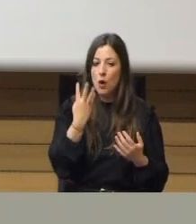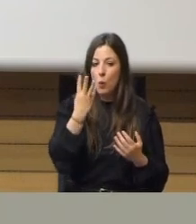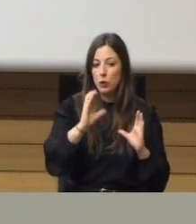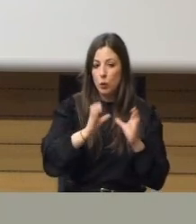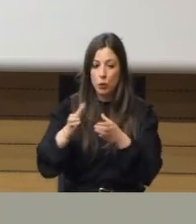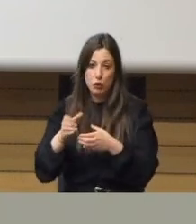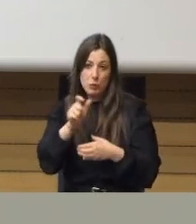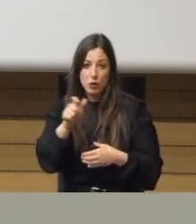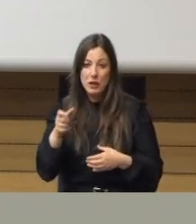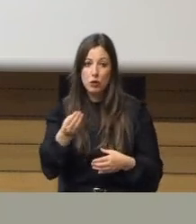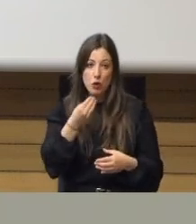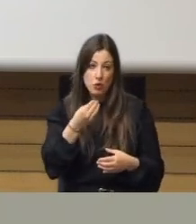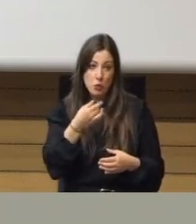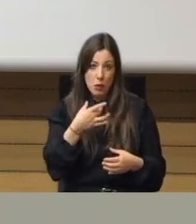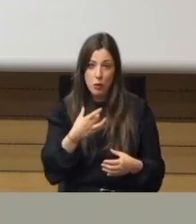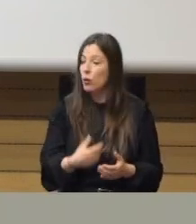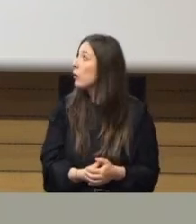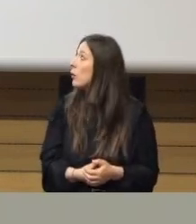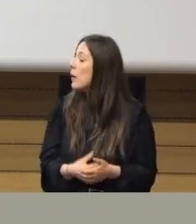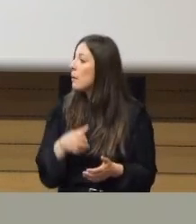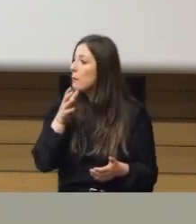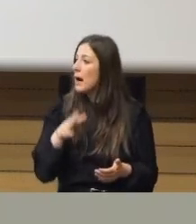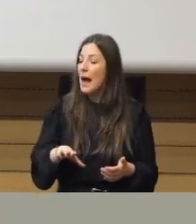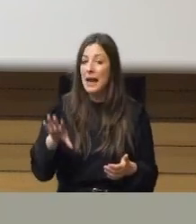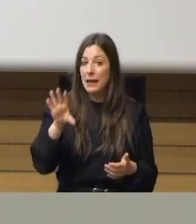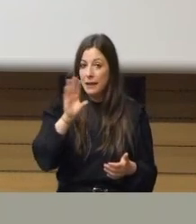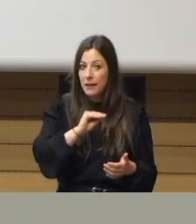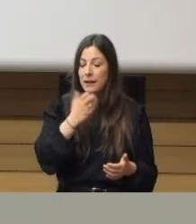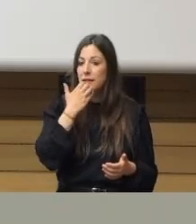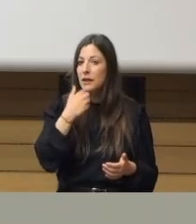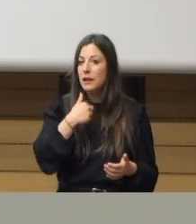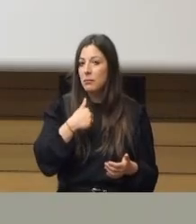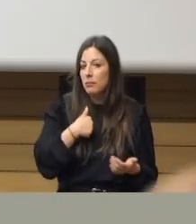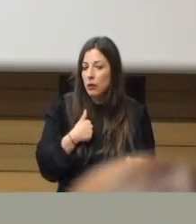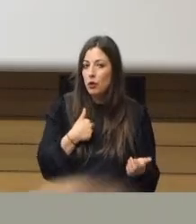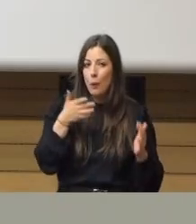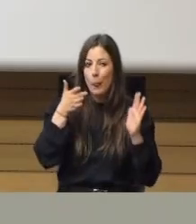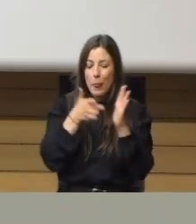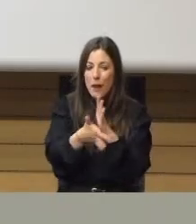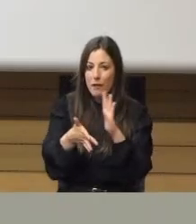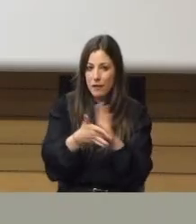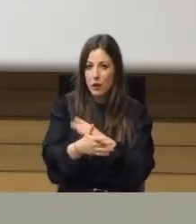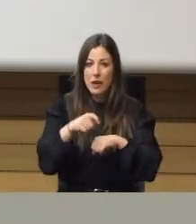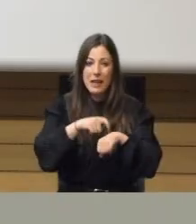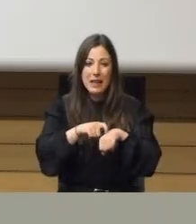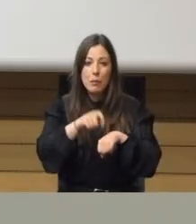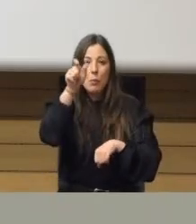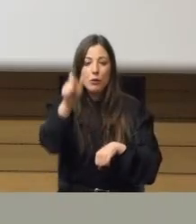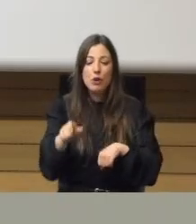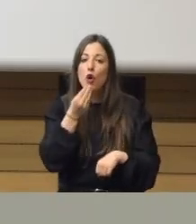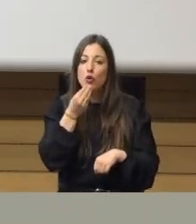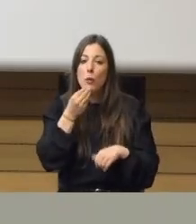consumidores. Para entender si yo defino qué tipo de consumidores,